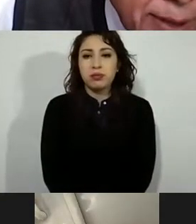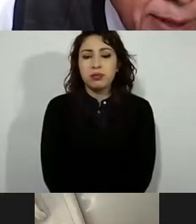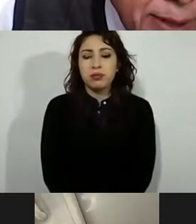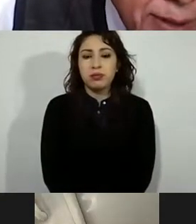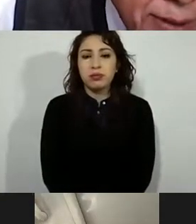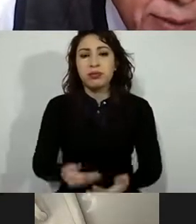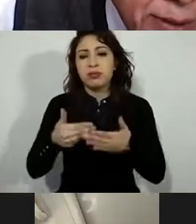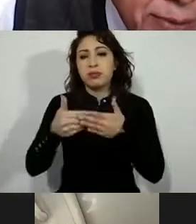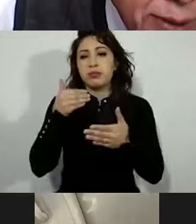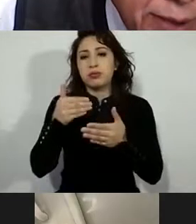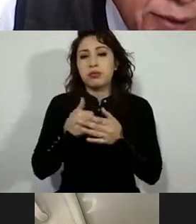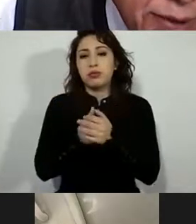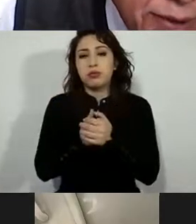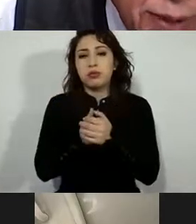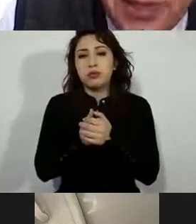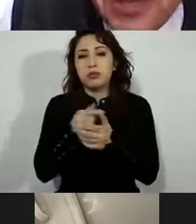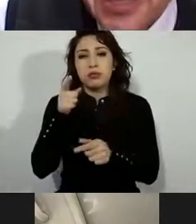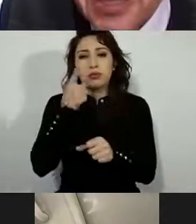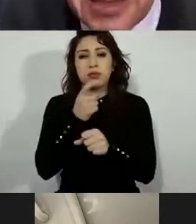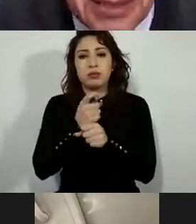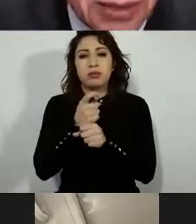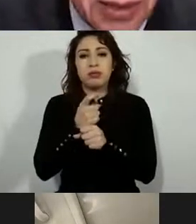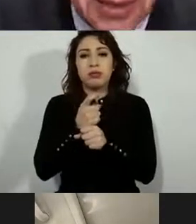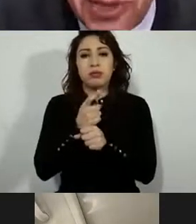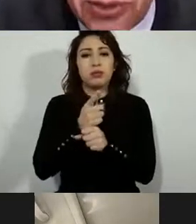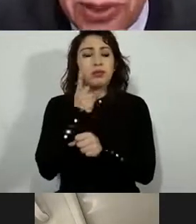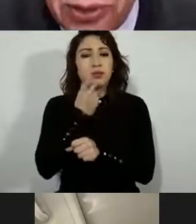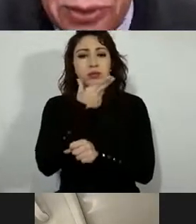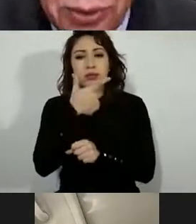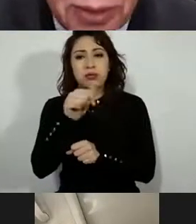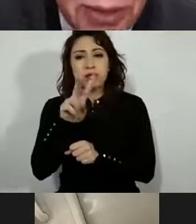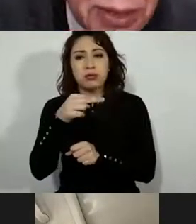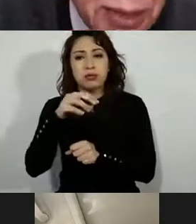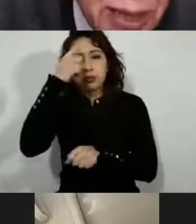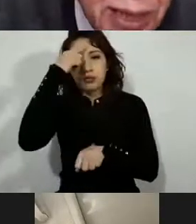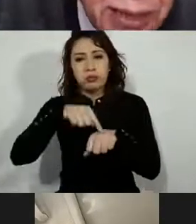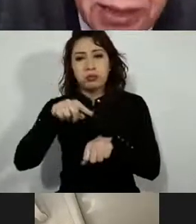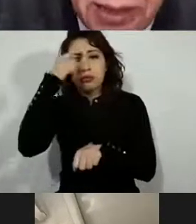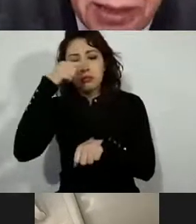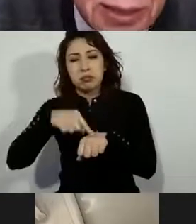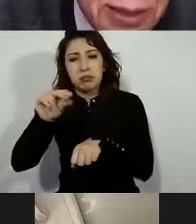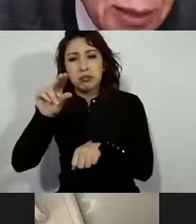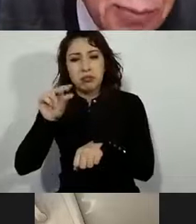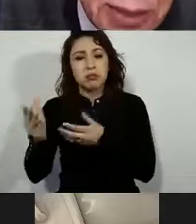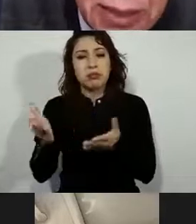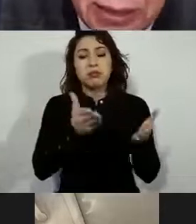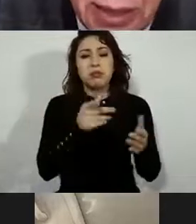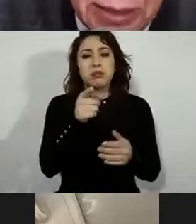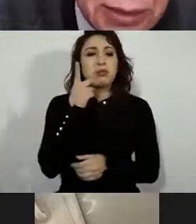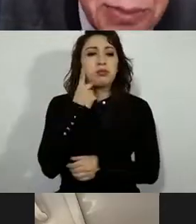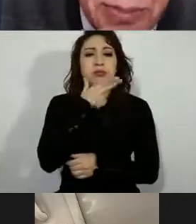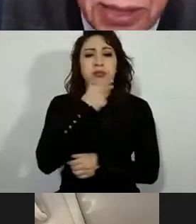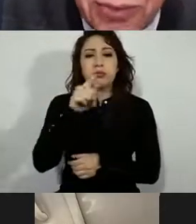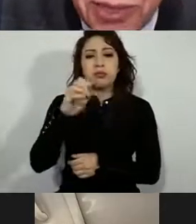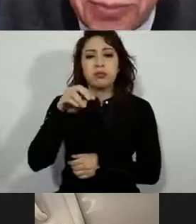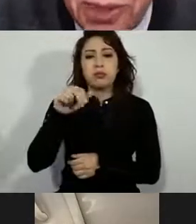pedido la palabra. ¿Gustavo Gaviño? No. El diputado Tonatiuh, ¿alguien más en lista? Hasta